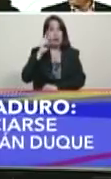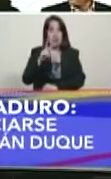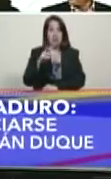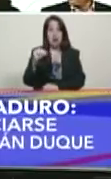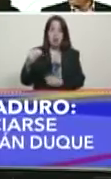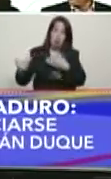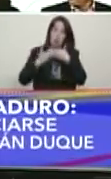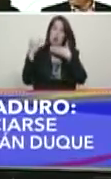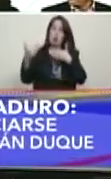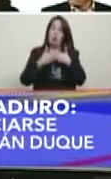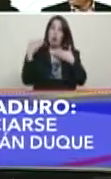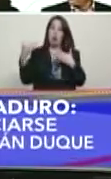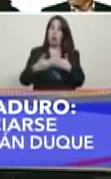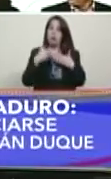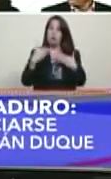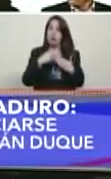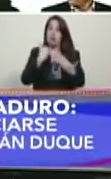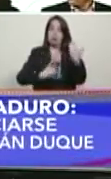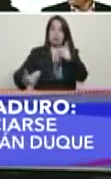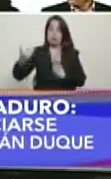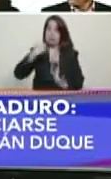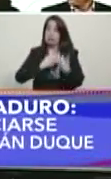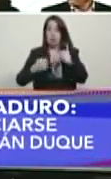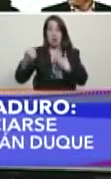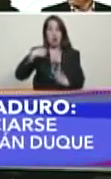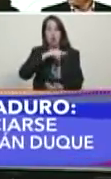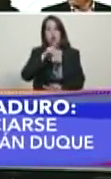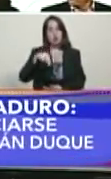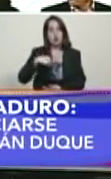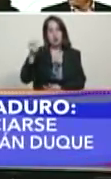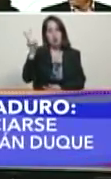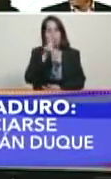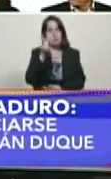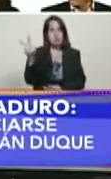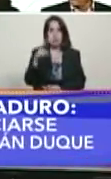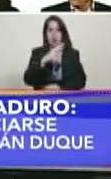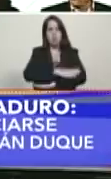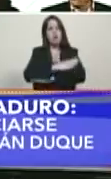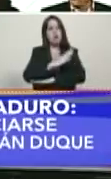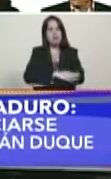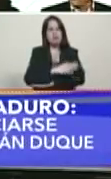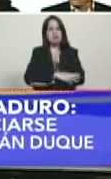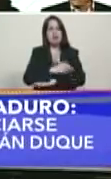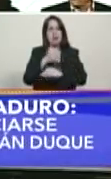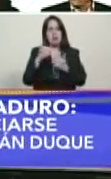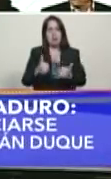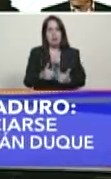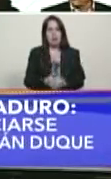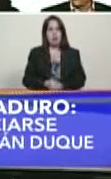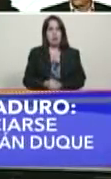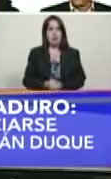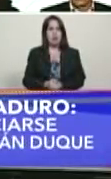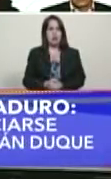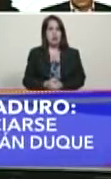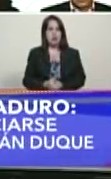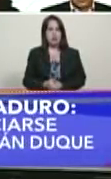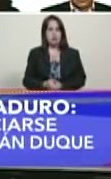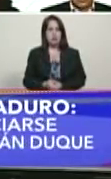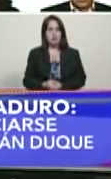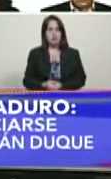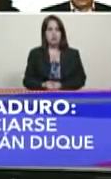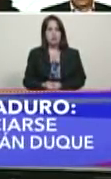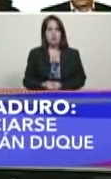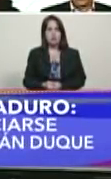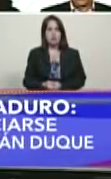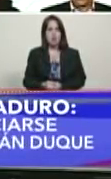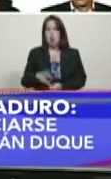agresión que fuimos víctimas los venezolanos y la manera como nos comportamos firme con coraje nunca